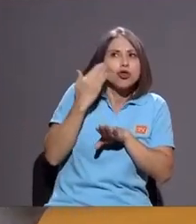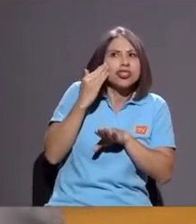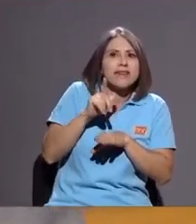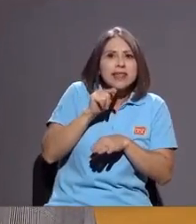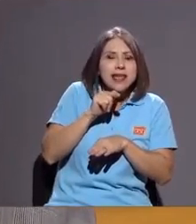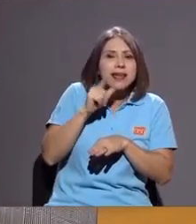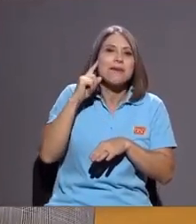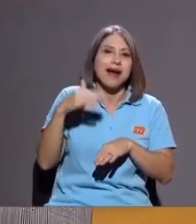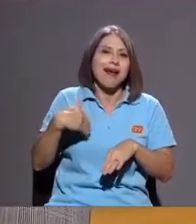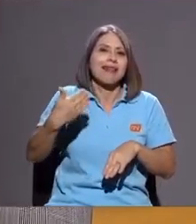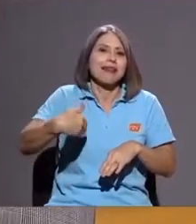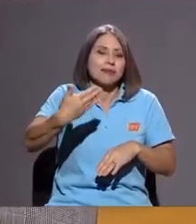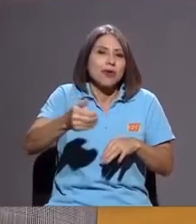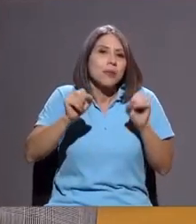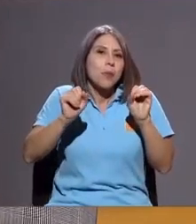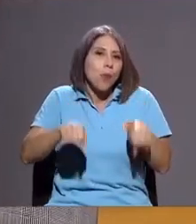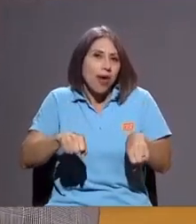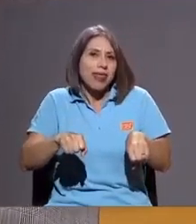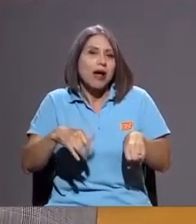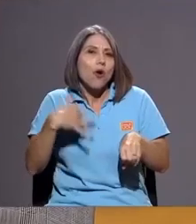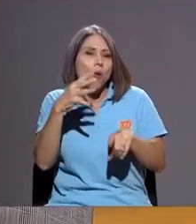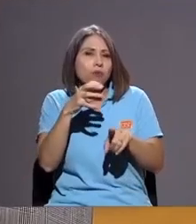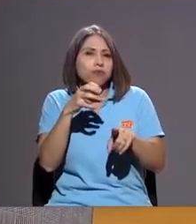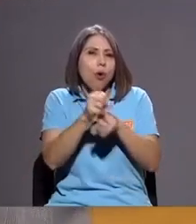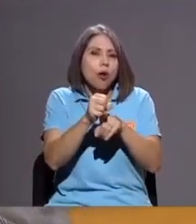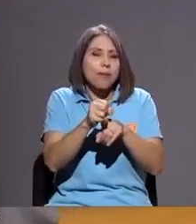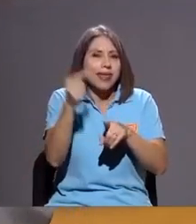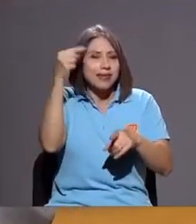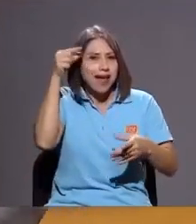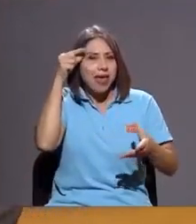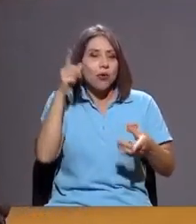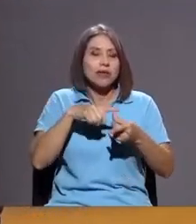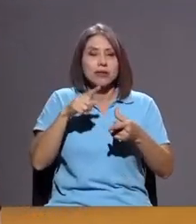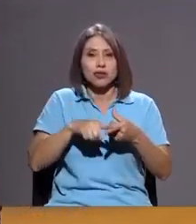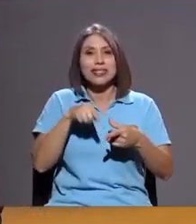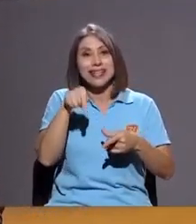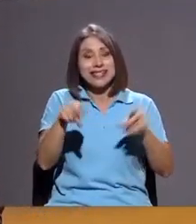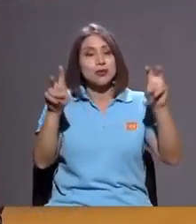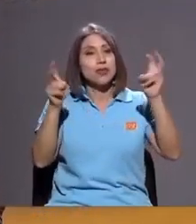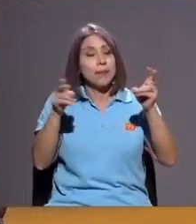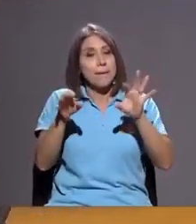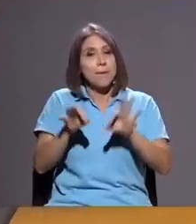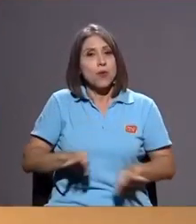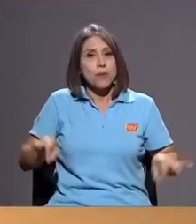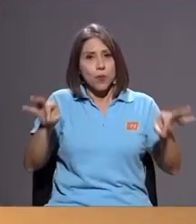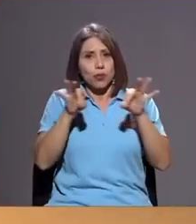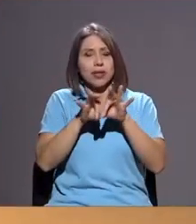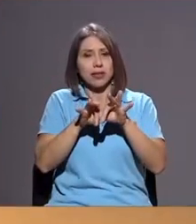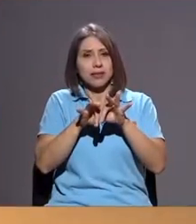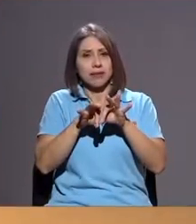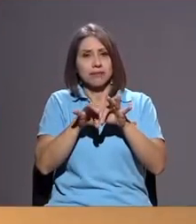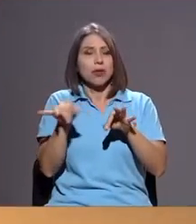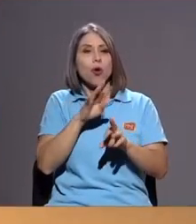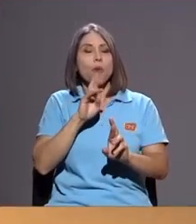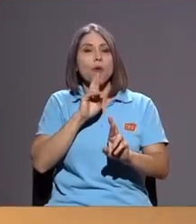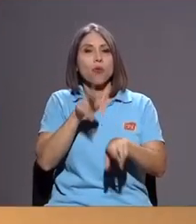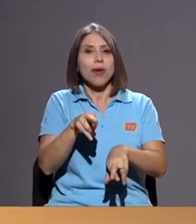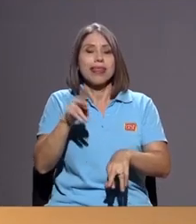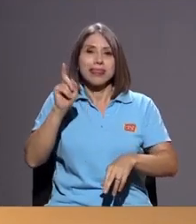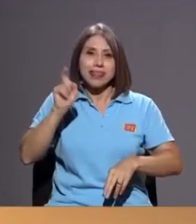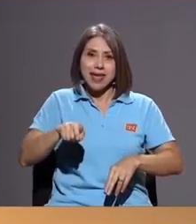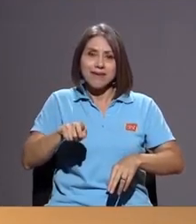eventualmente inclusive dar una especie de golpe de Estado. Entonces este es un tema muy importante y en consecuencia debe